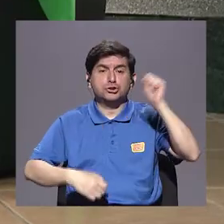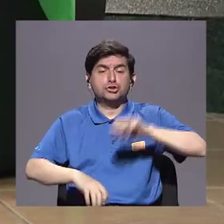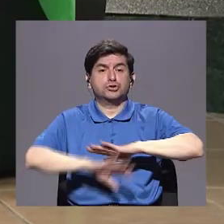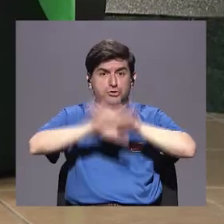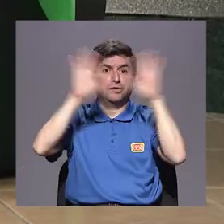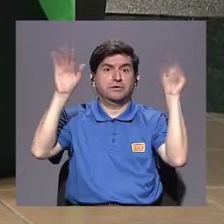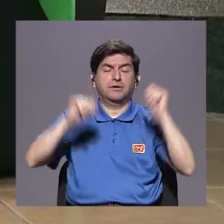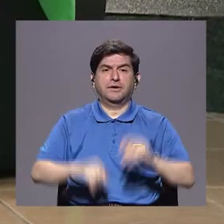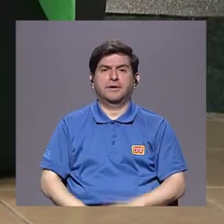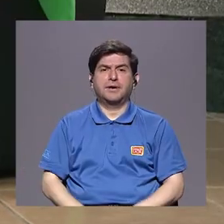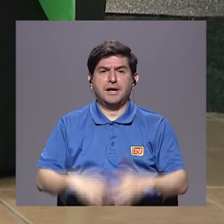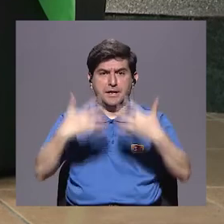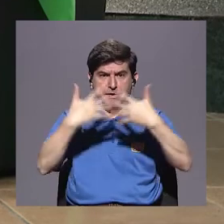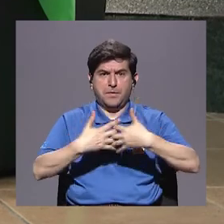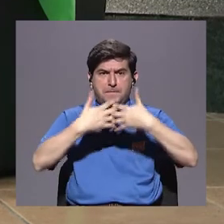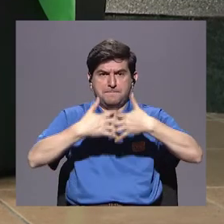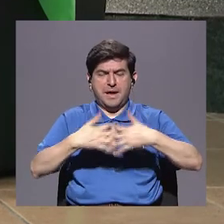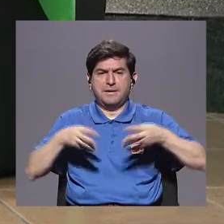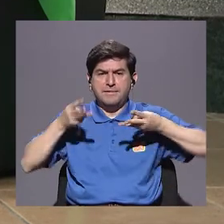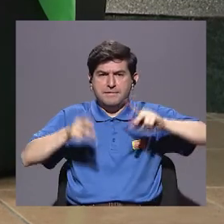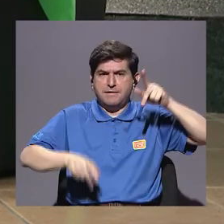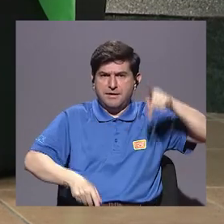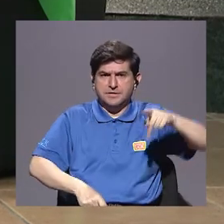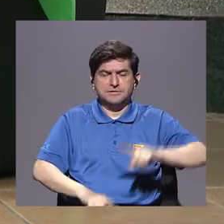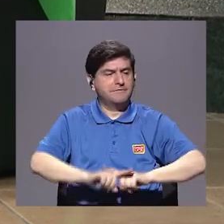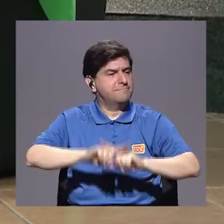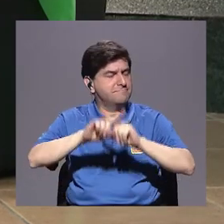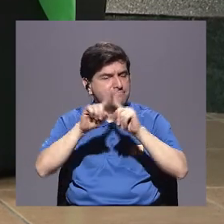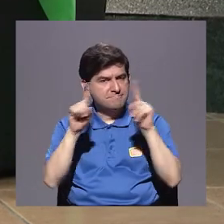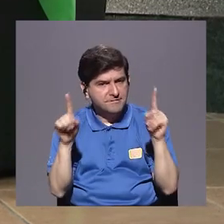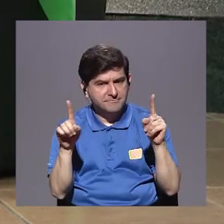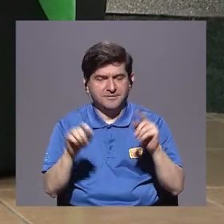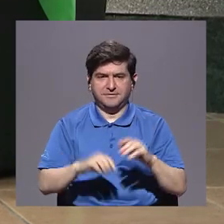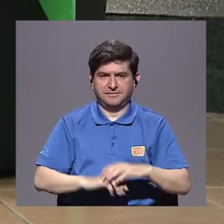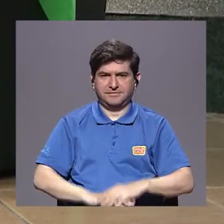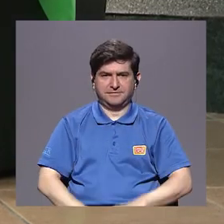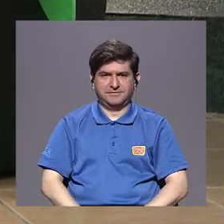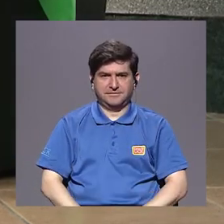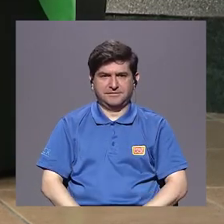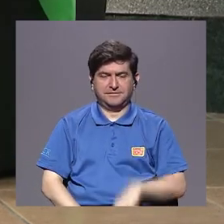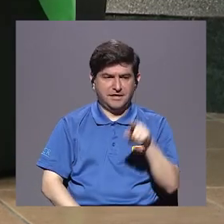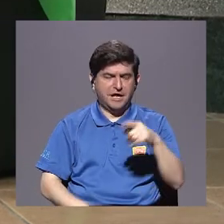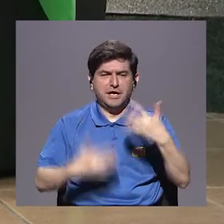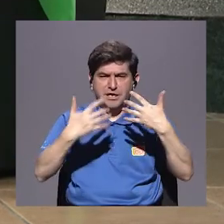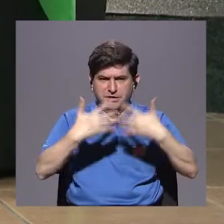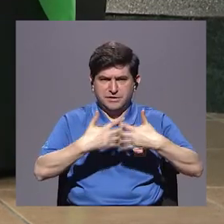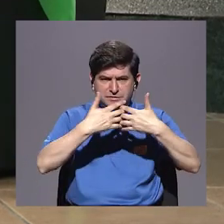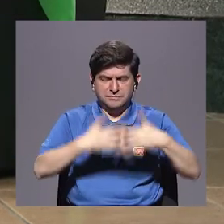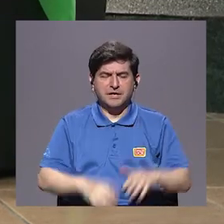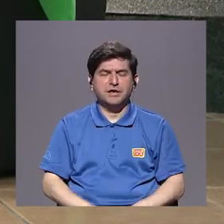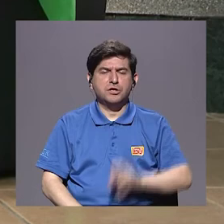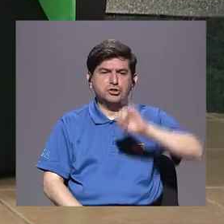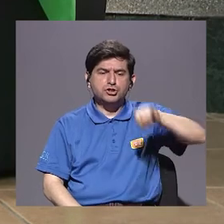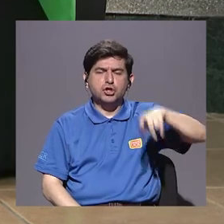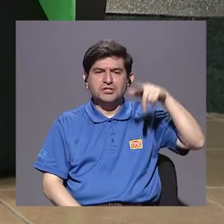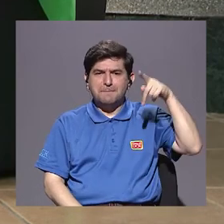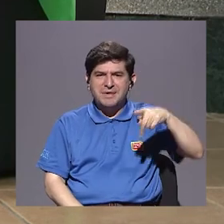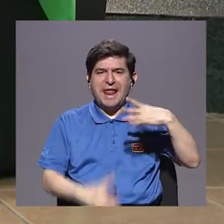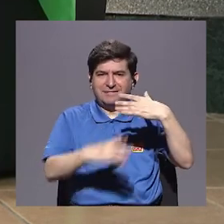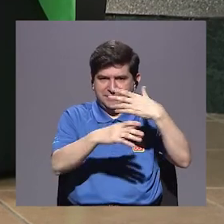¿O? Sí, claro. Las máquinas de Pilates son diferentes aparatos que Joseph Pilates